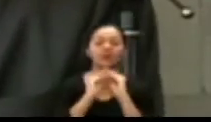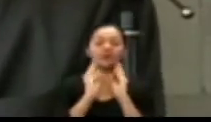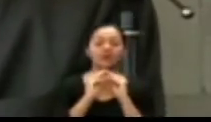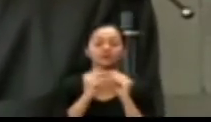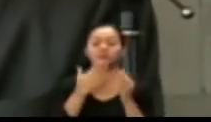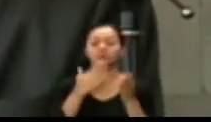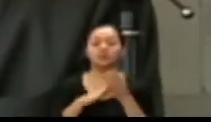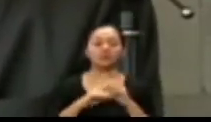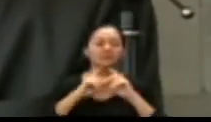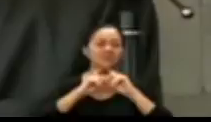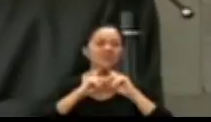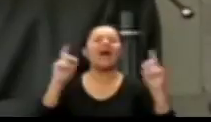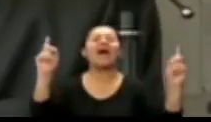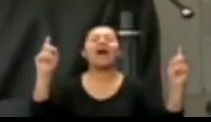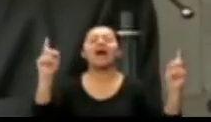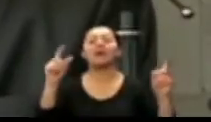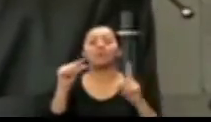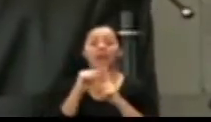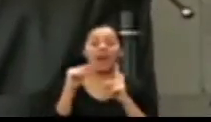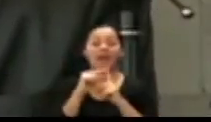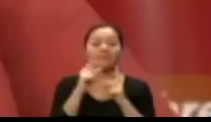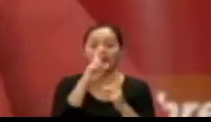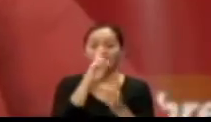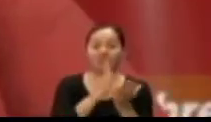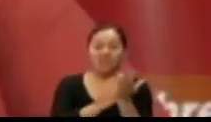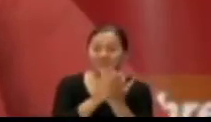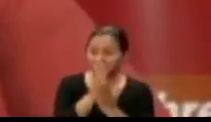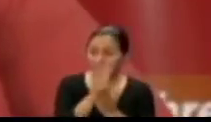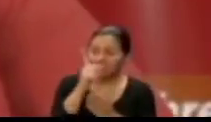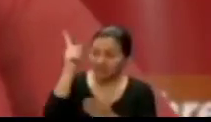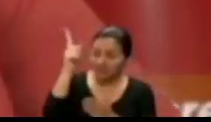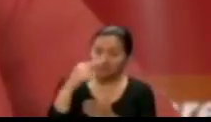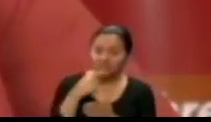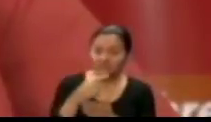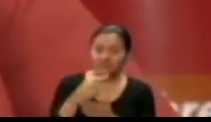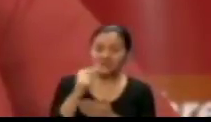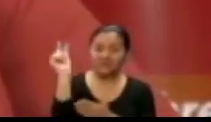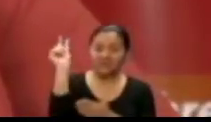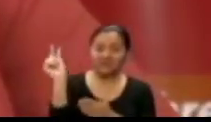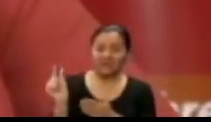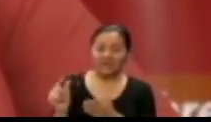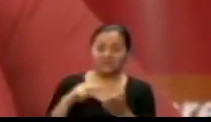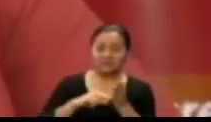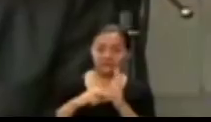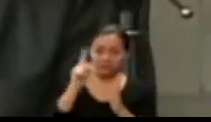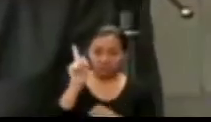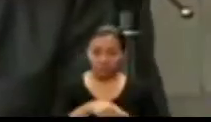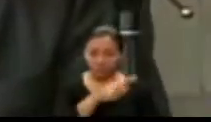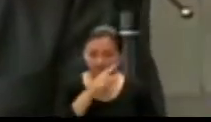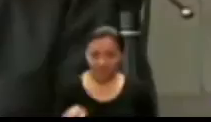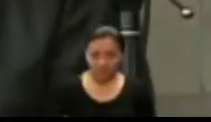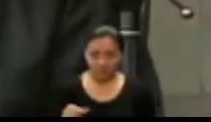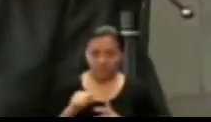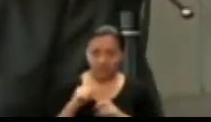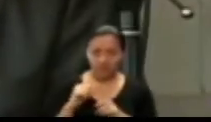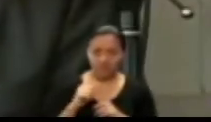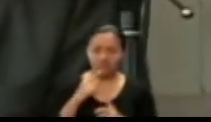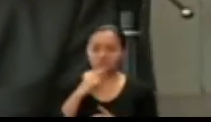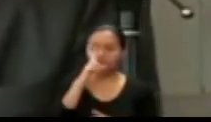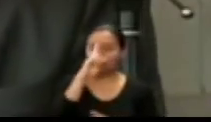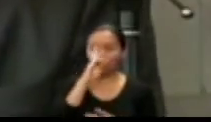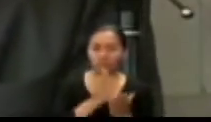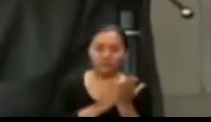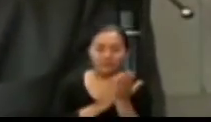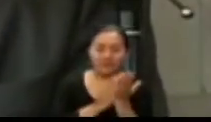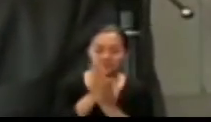gritar honestidad, se ofenden mucho. Es como... O sea, la palabra honestidad allá es prohibida prácticamente. No, bueno, la honestidad es prohibida dentro de los